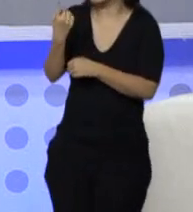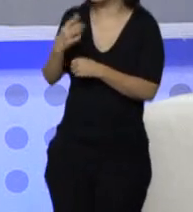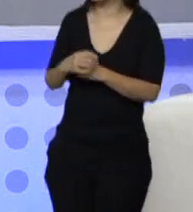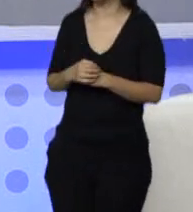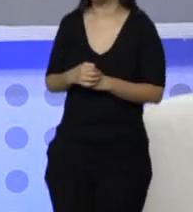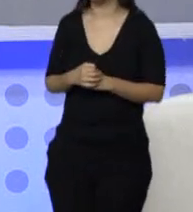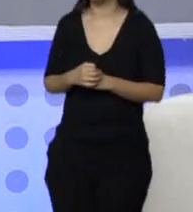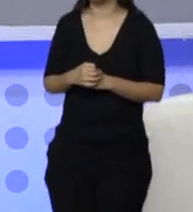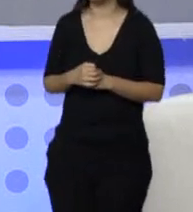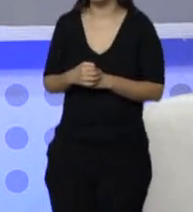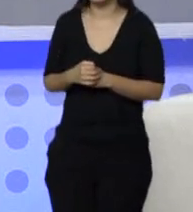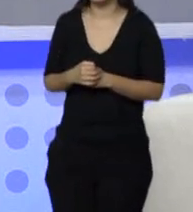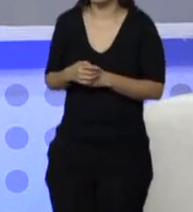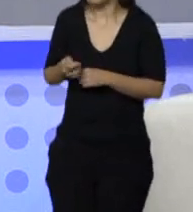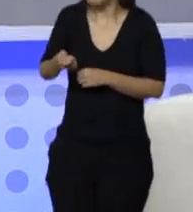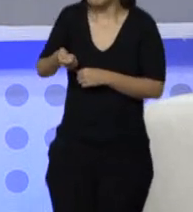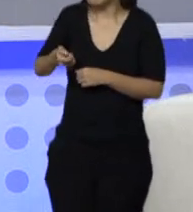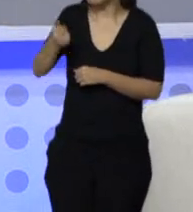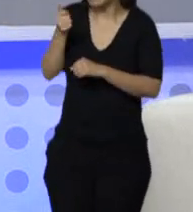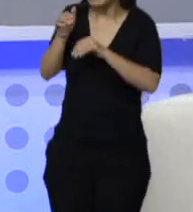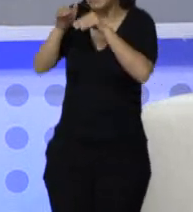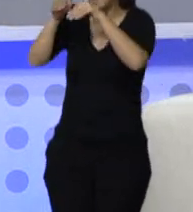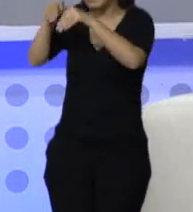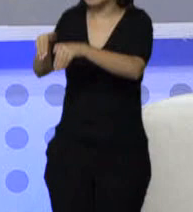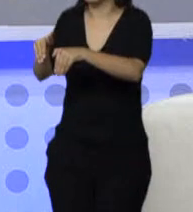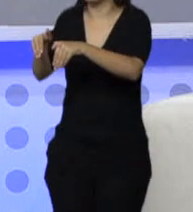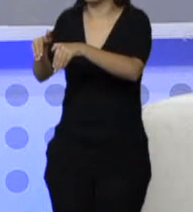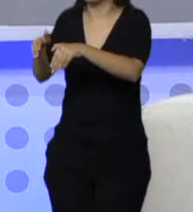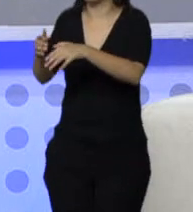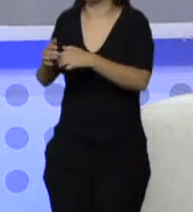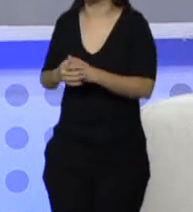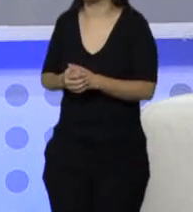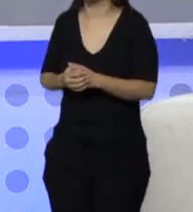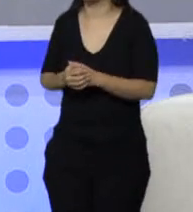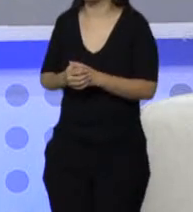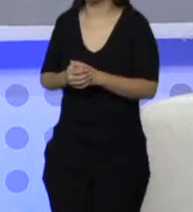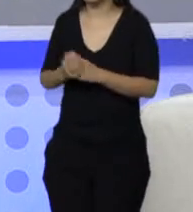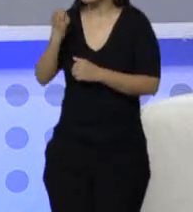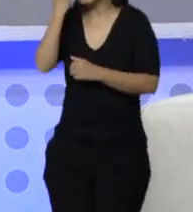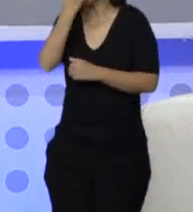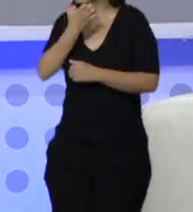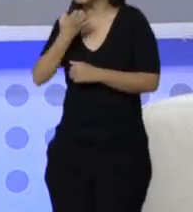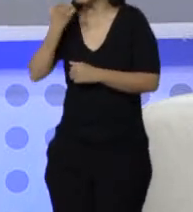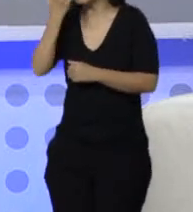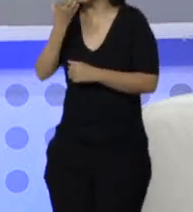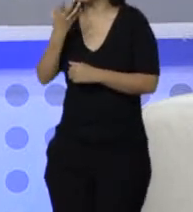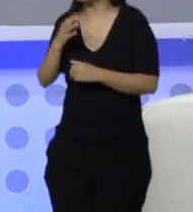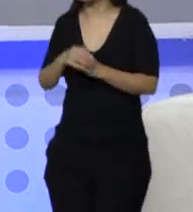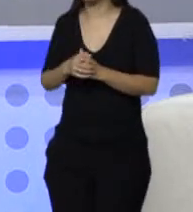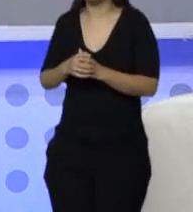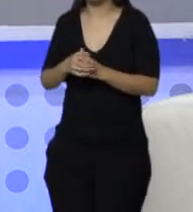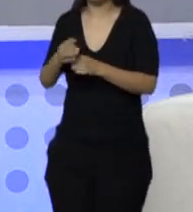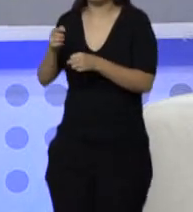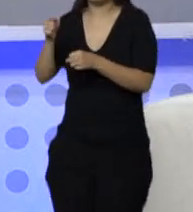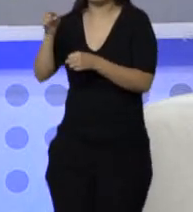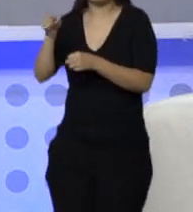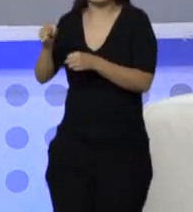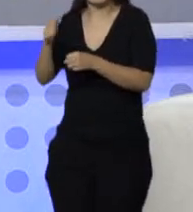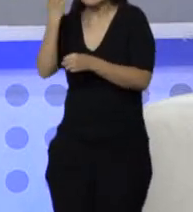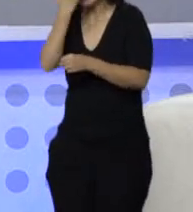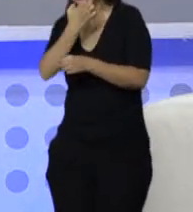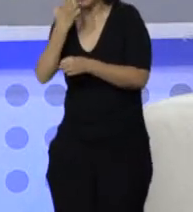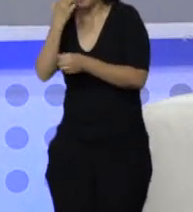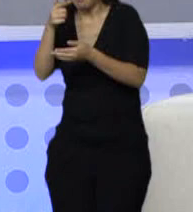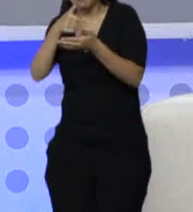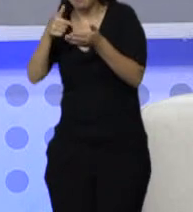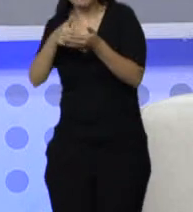la primera ocasión como parte de nuestra familia que va que va a ingresar a este plantel no sabe que señora aquino no hay no hay